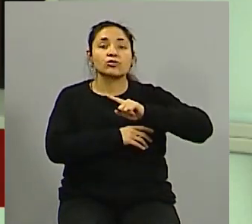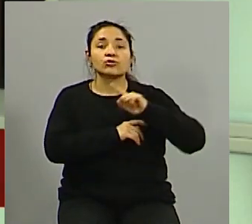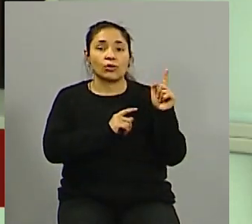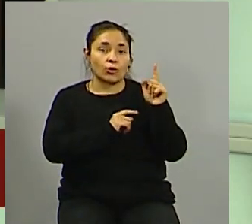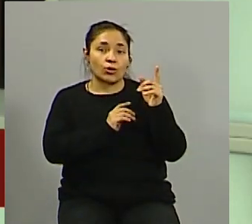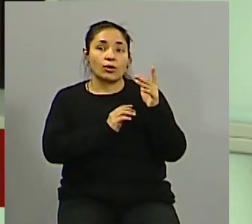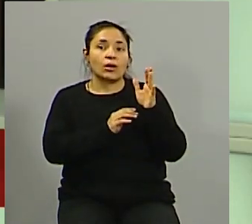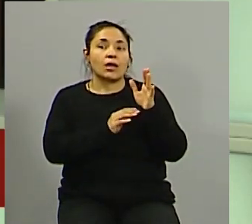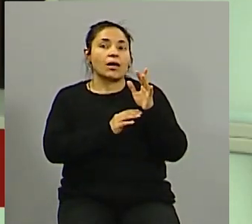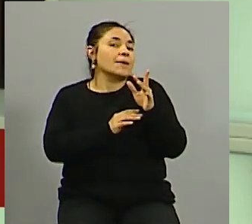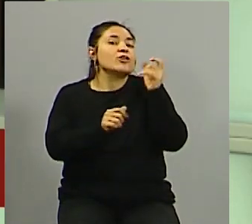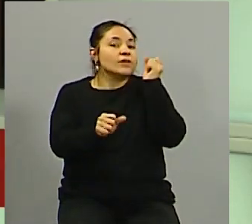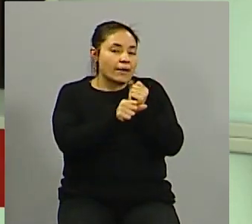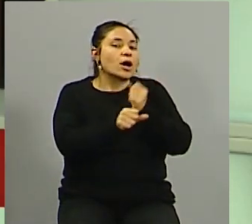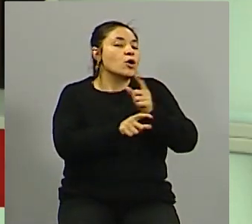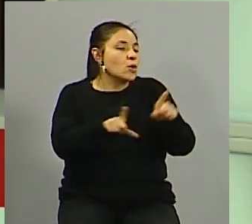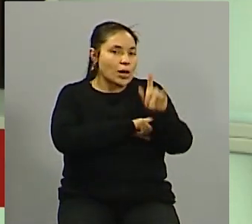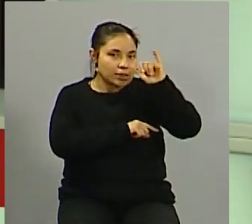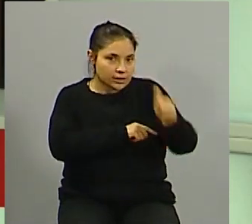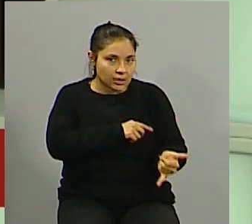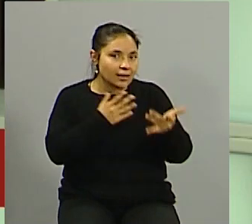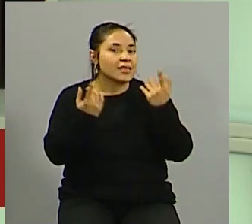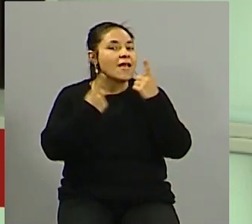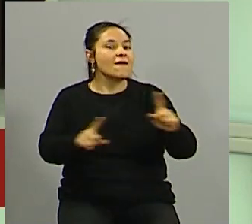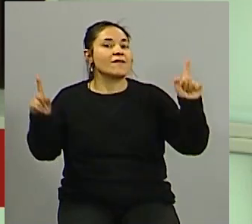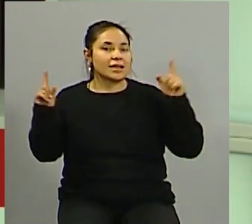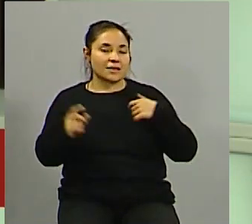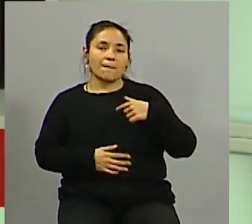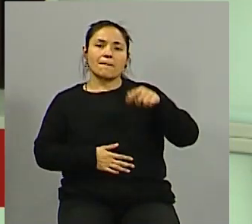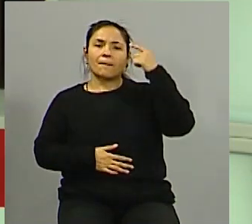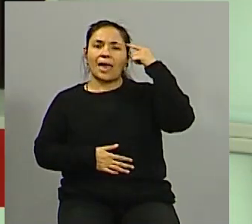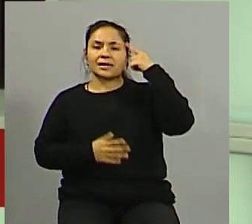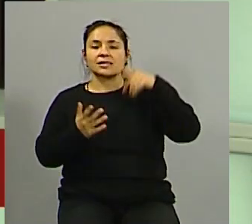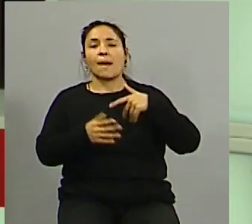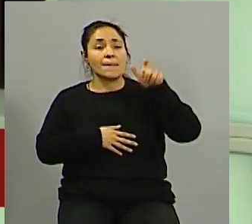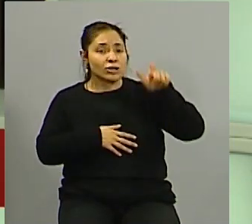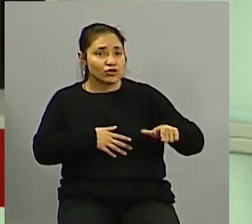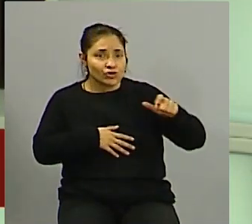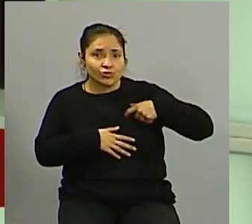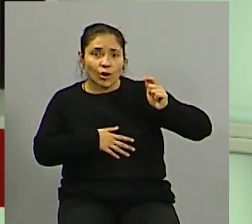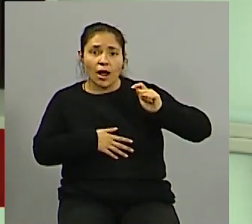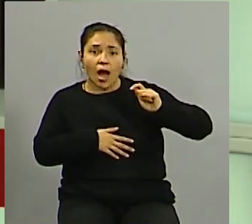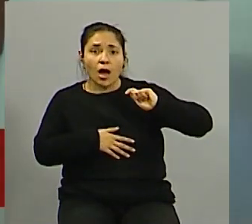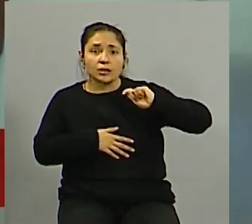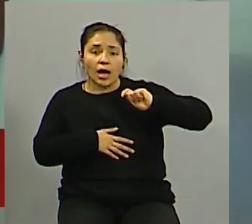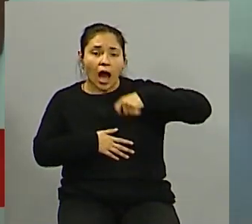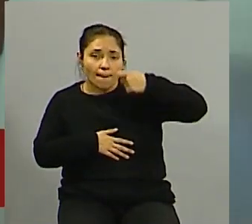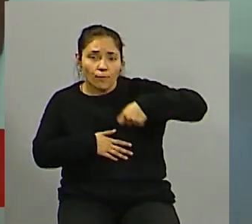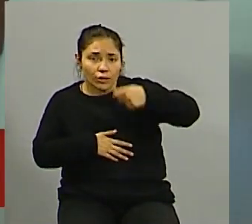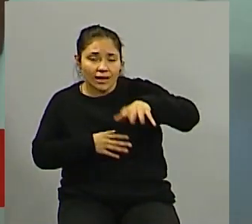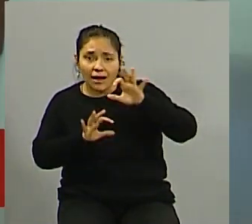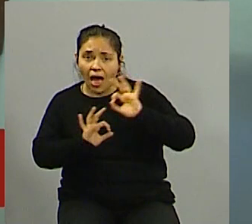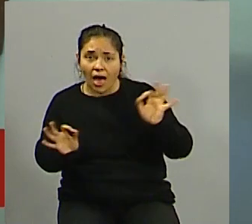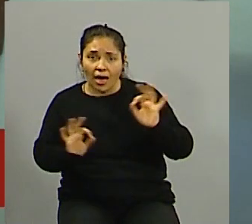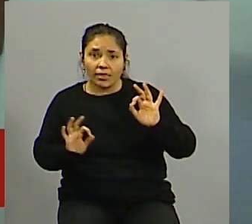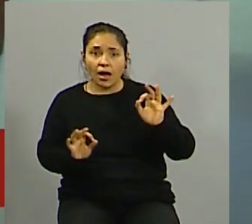decir que no trabajaron. ¿No? Porque a veces uno asocia, la sociedad tiene como ese preconcepto, bueno, si no trabajaron, ¿por qué van a